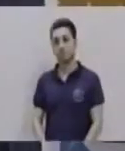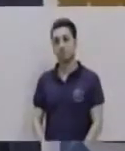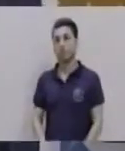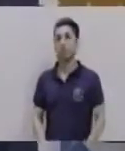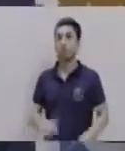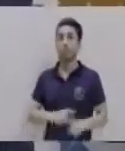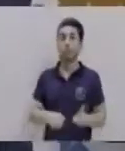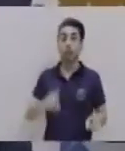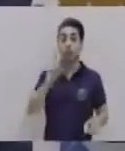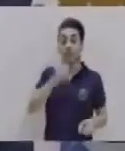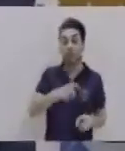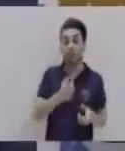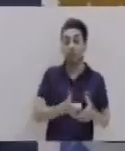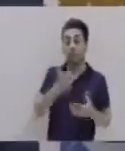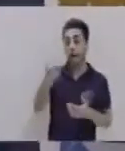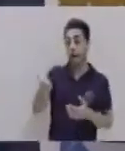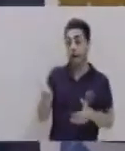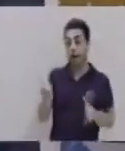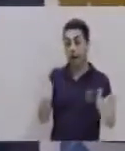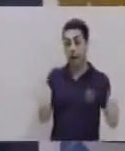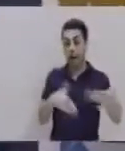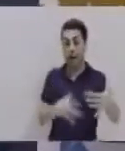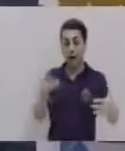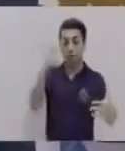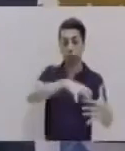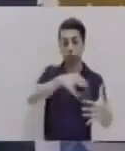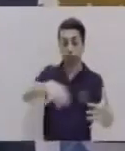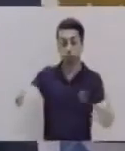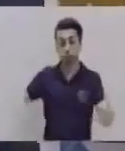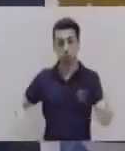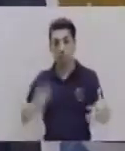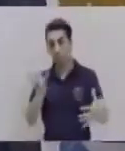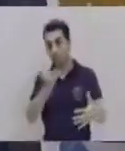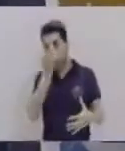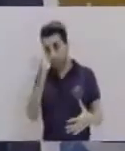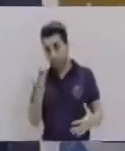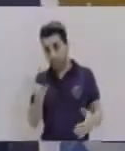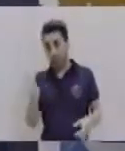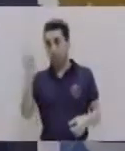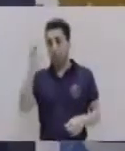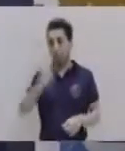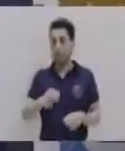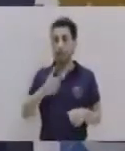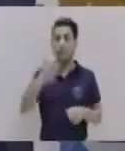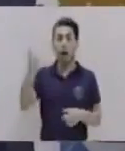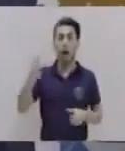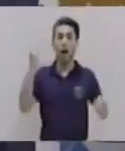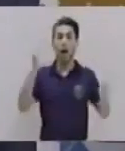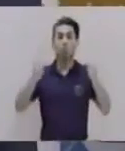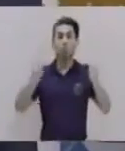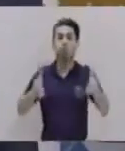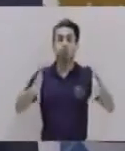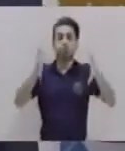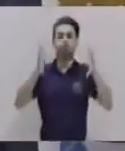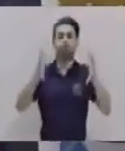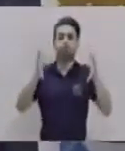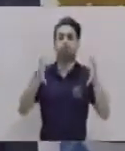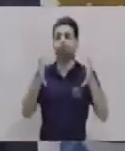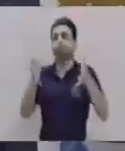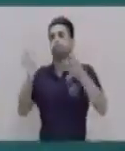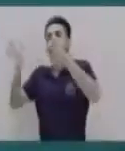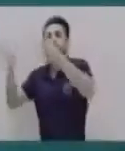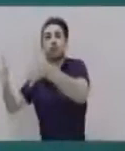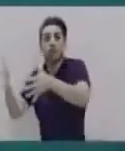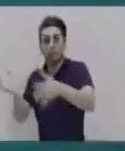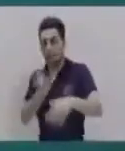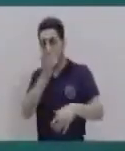las manzanas, tuvo que pagar también el transporte para mover las manzanas. Es más, ¿has visto que hay gente que carga